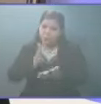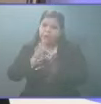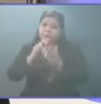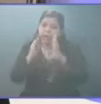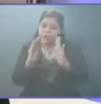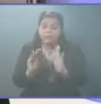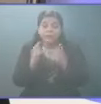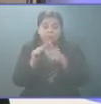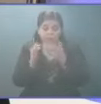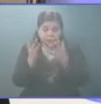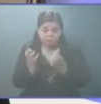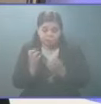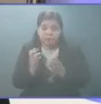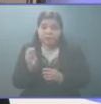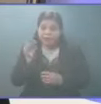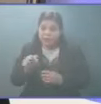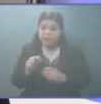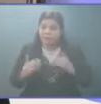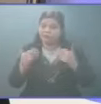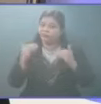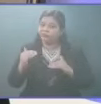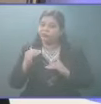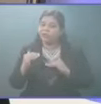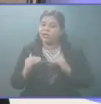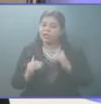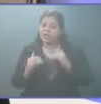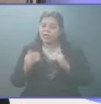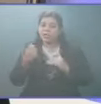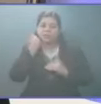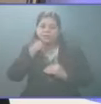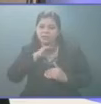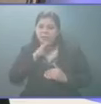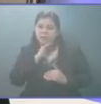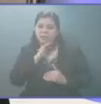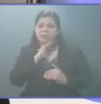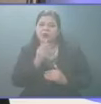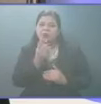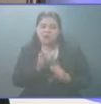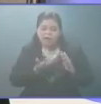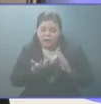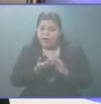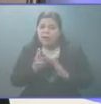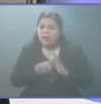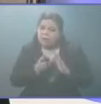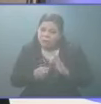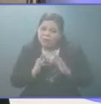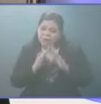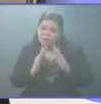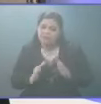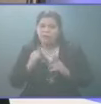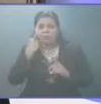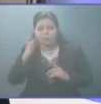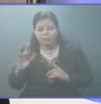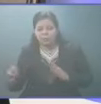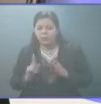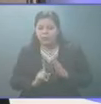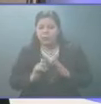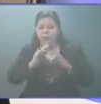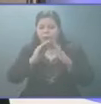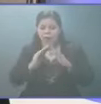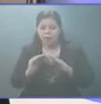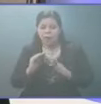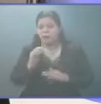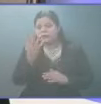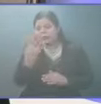para poder limitar esa circulación, las señoritas enfermeras viven en el hogar. Ellas van a su casa más o menos cada